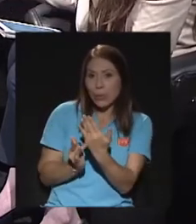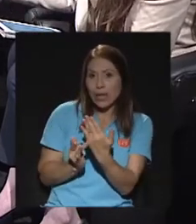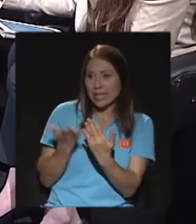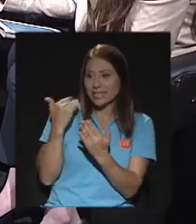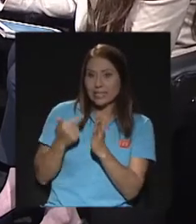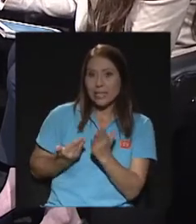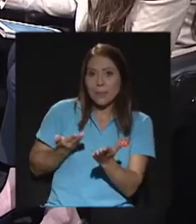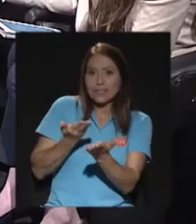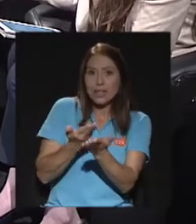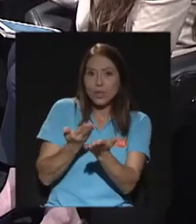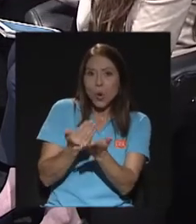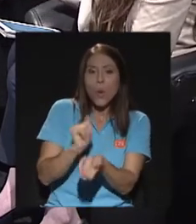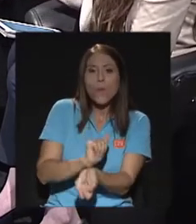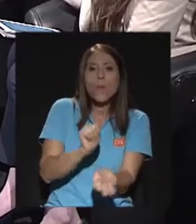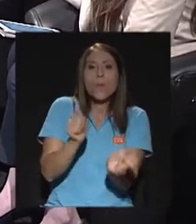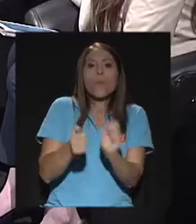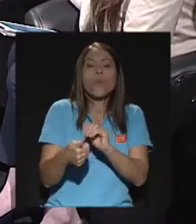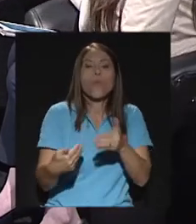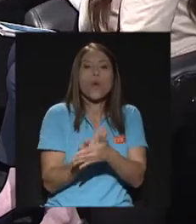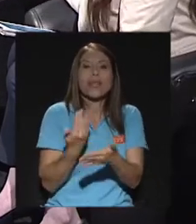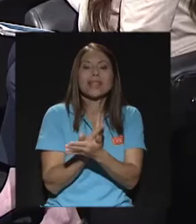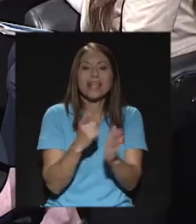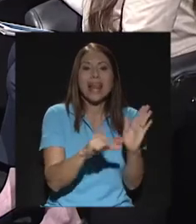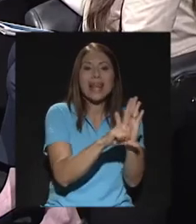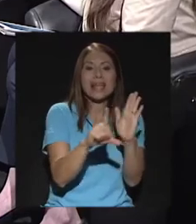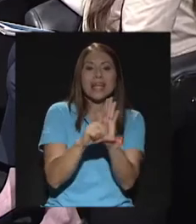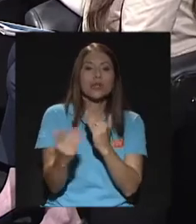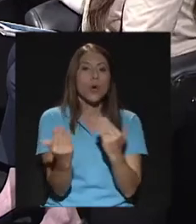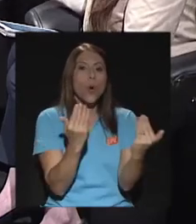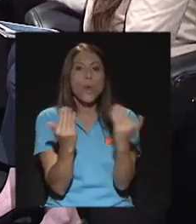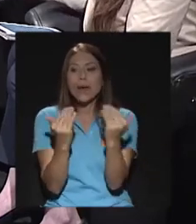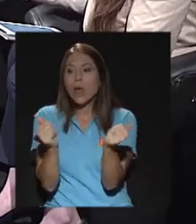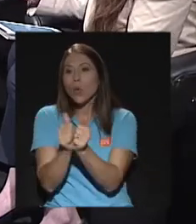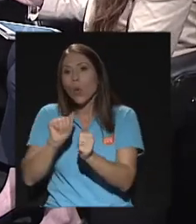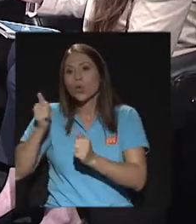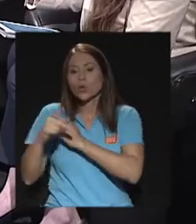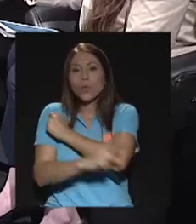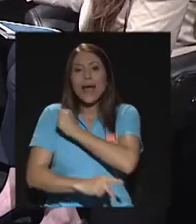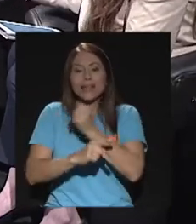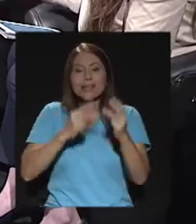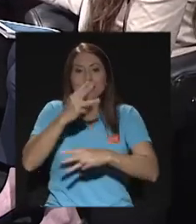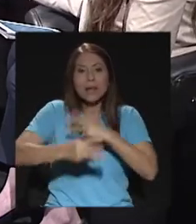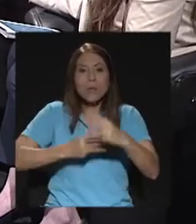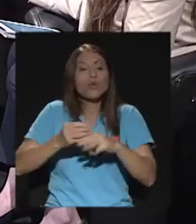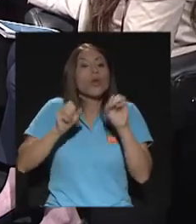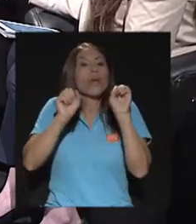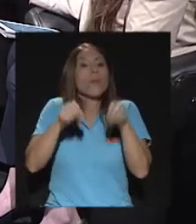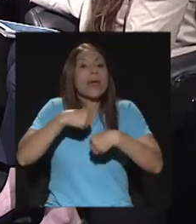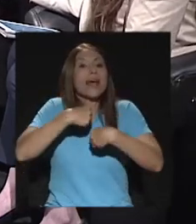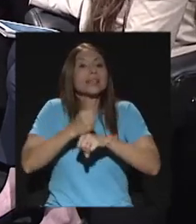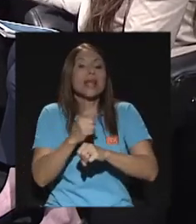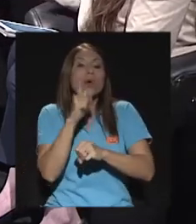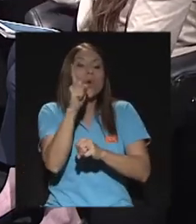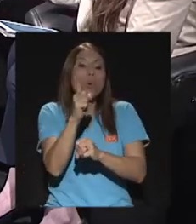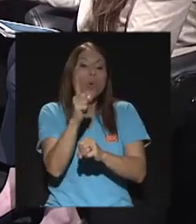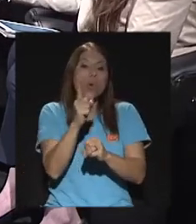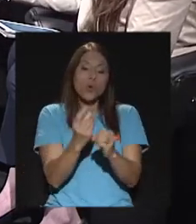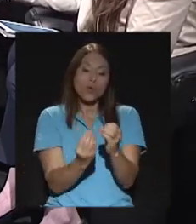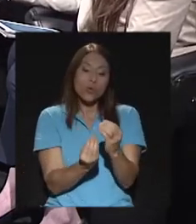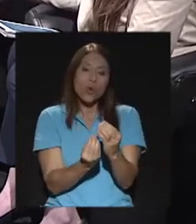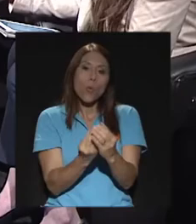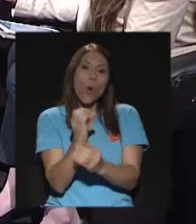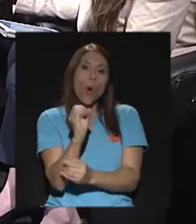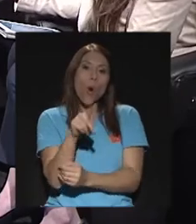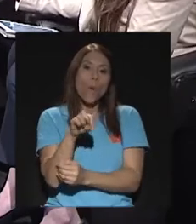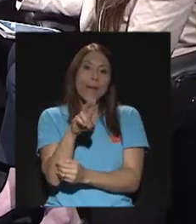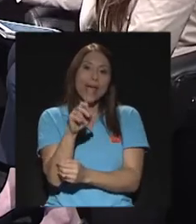la legislación a como está en otros muchos países del mundo, que permite crear un operador neutro estatal. Y aquí ¿qué no significa funcionaría